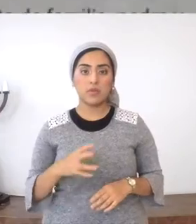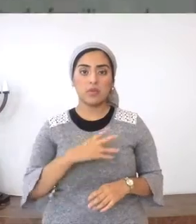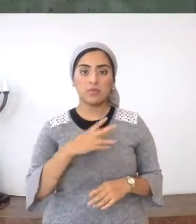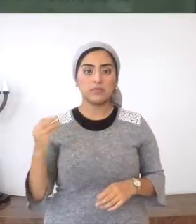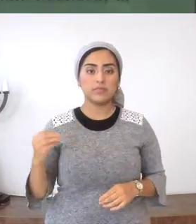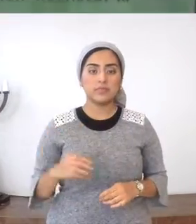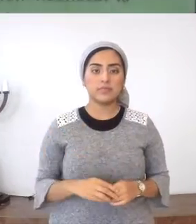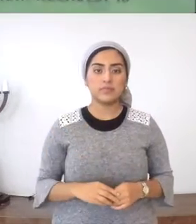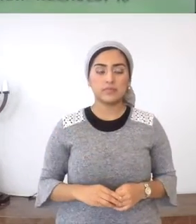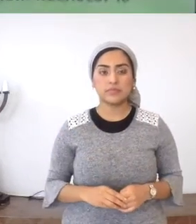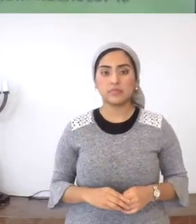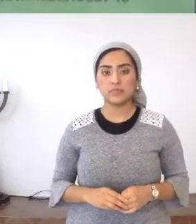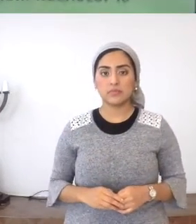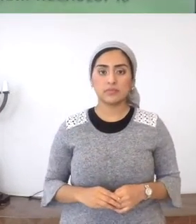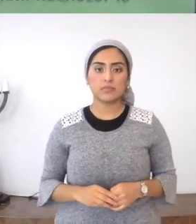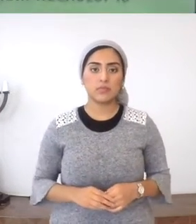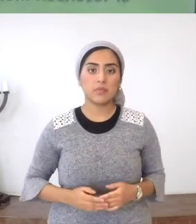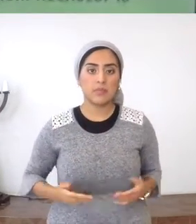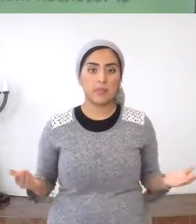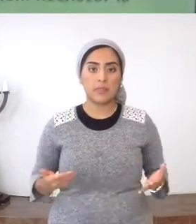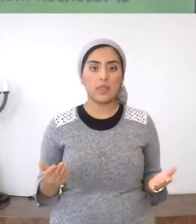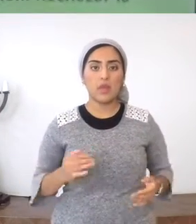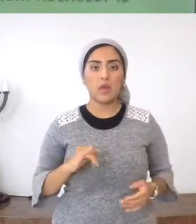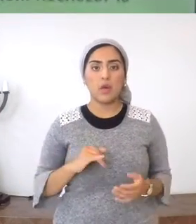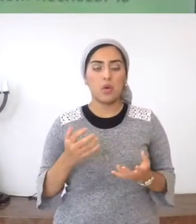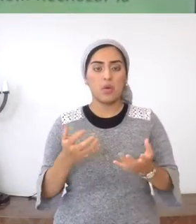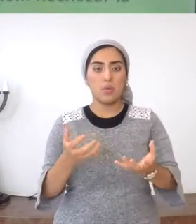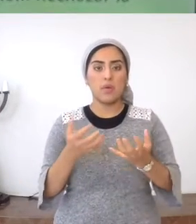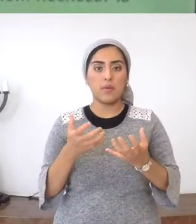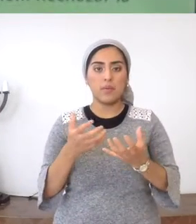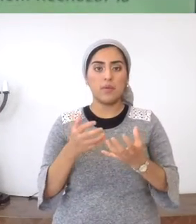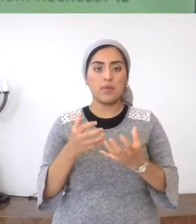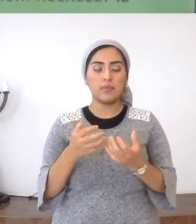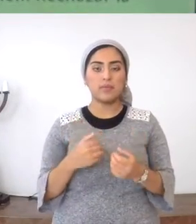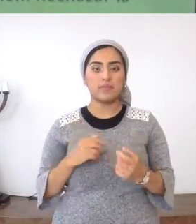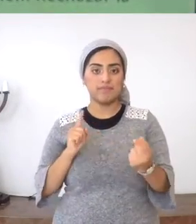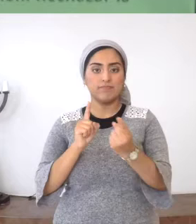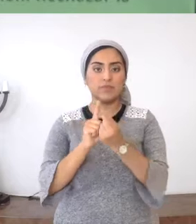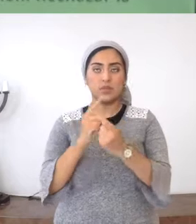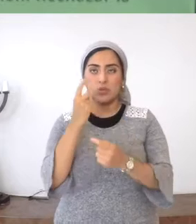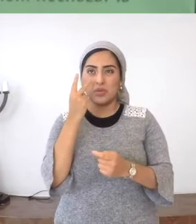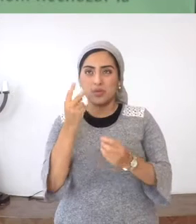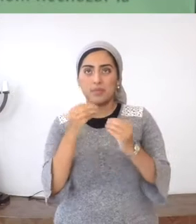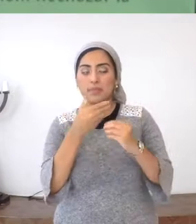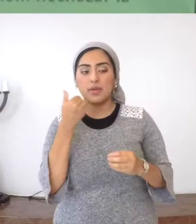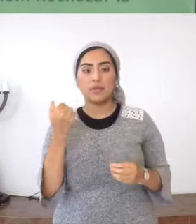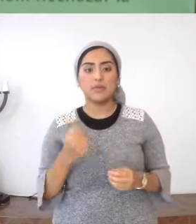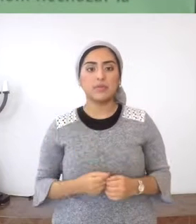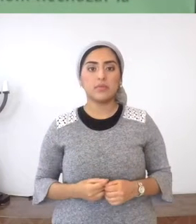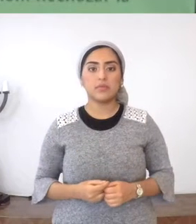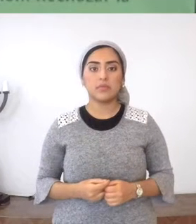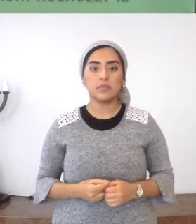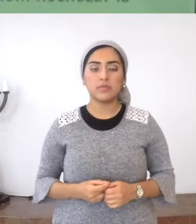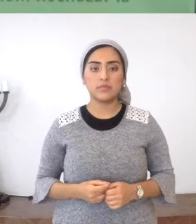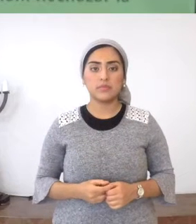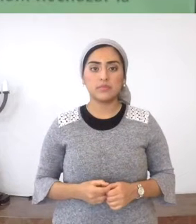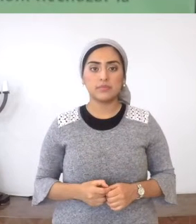Siguiente Y bueno Aquí quiero acercarme un poquito Para ver mejor